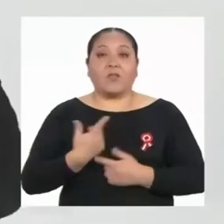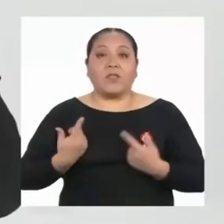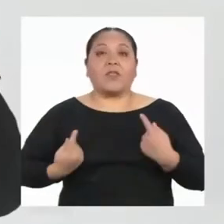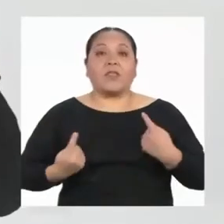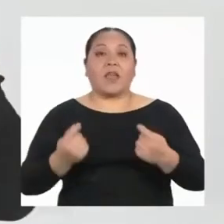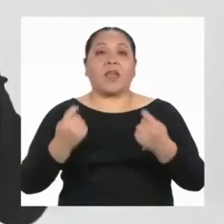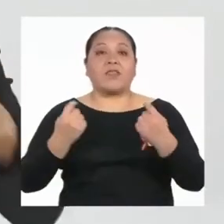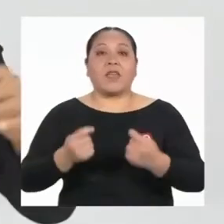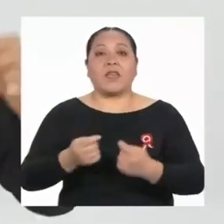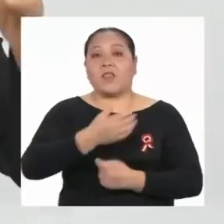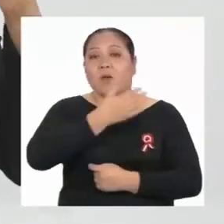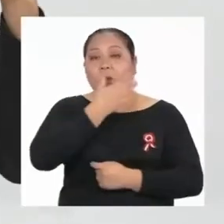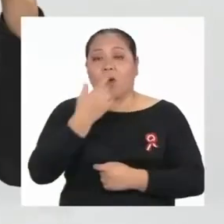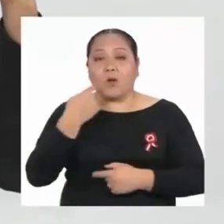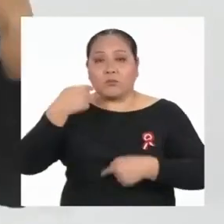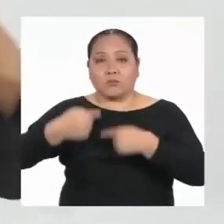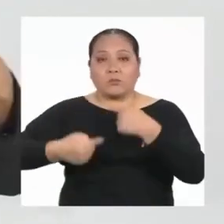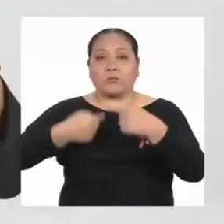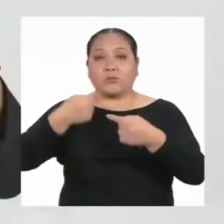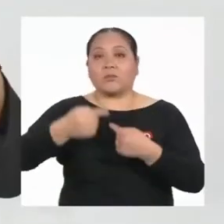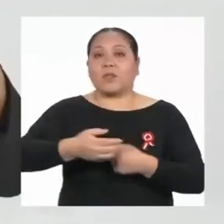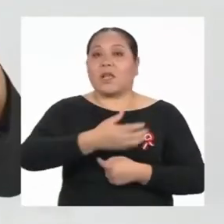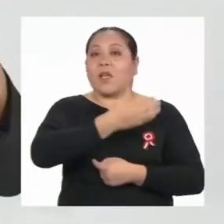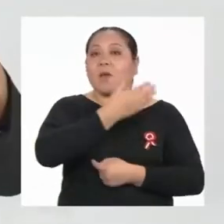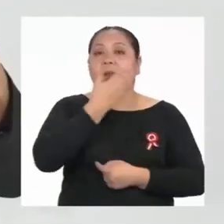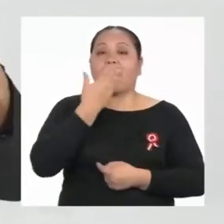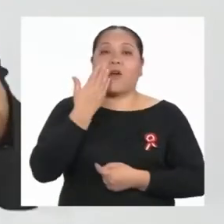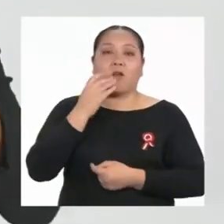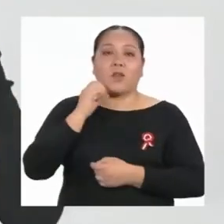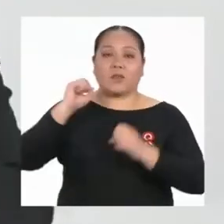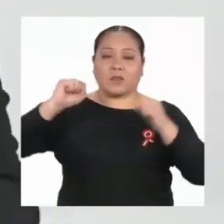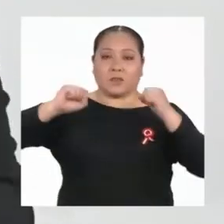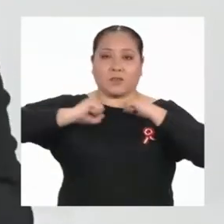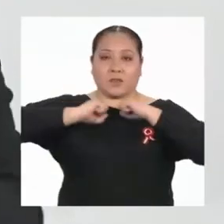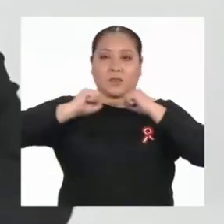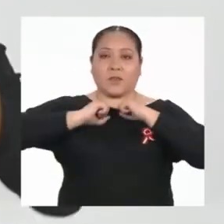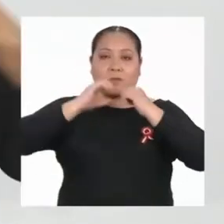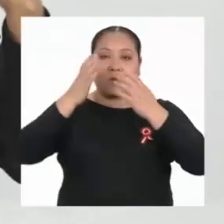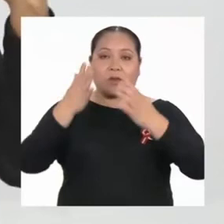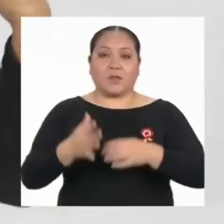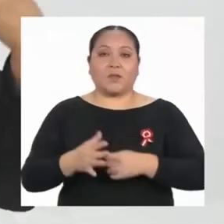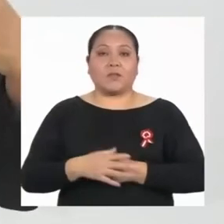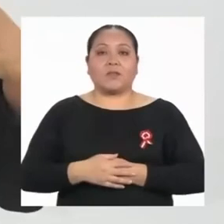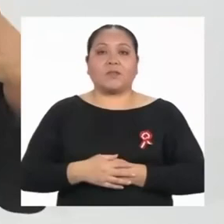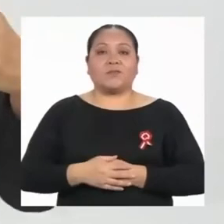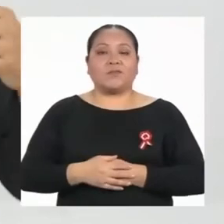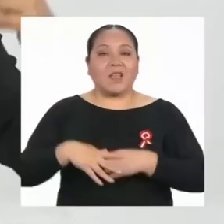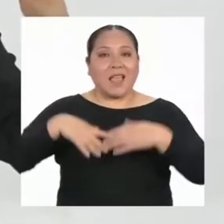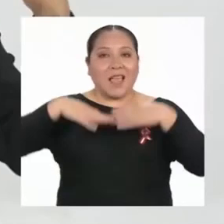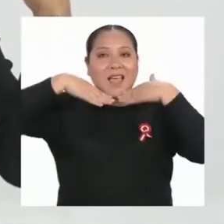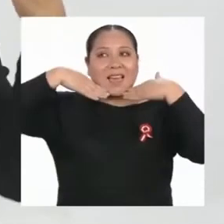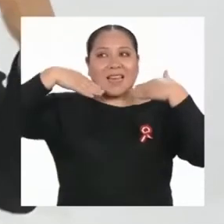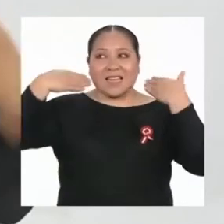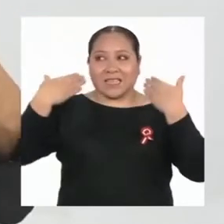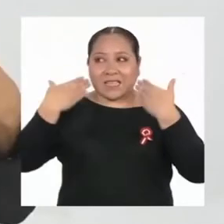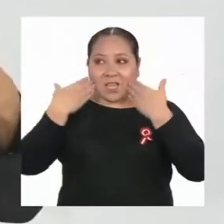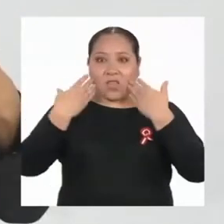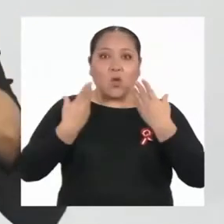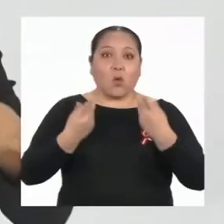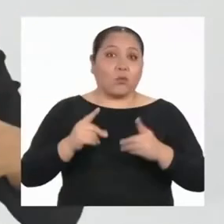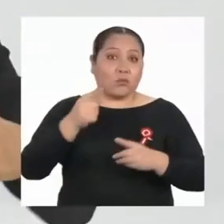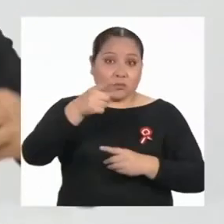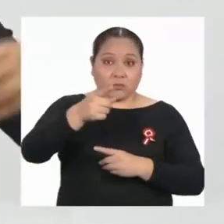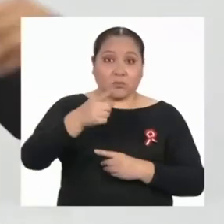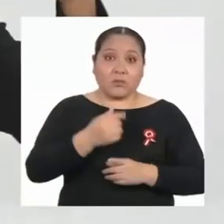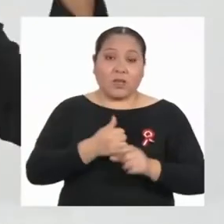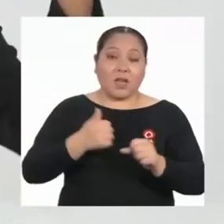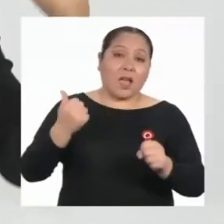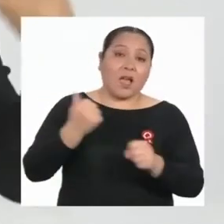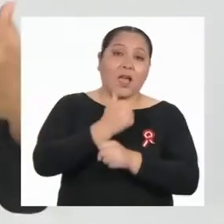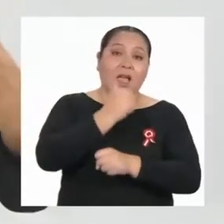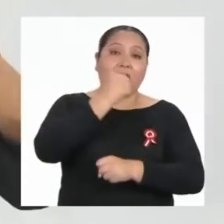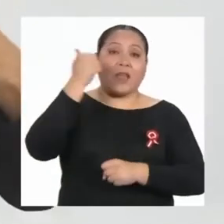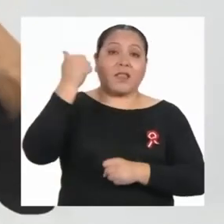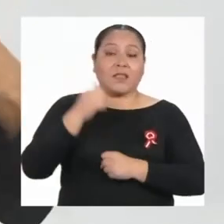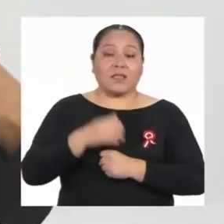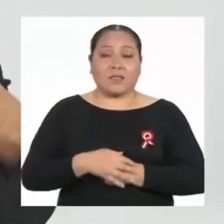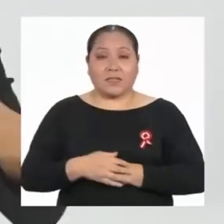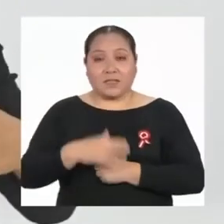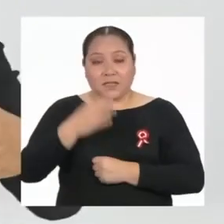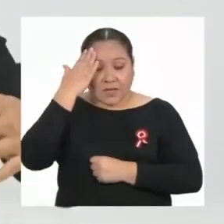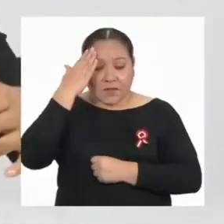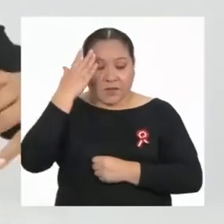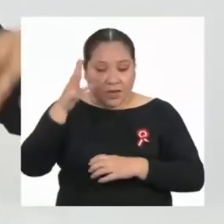mejorar cada día y ser mejores deportistas. Alegrarnos cuando ganamos y